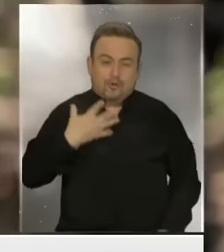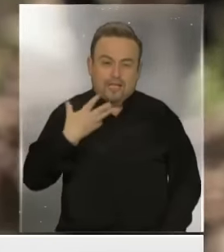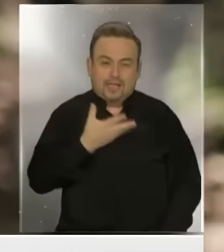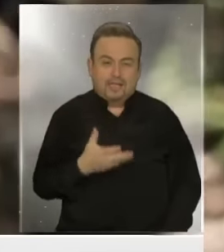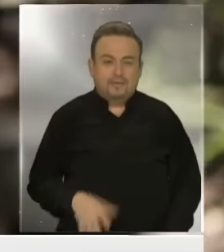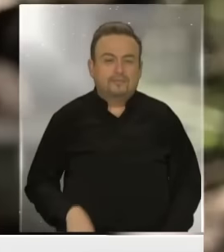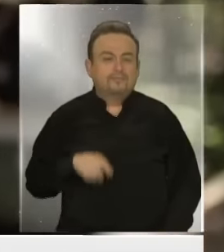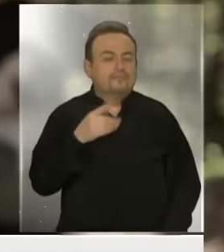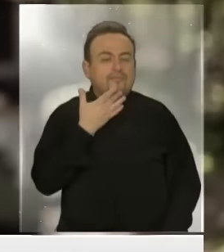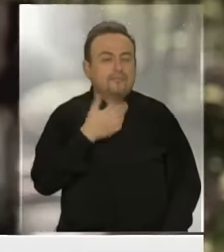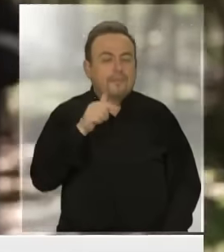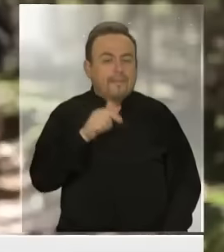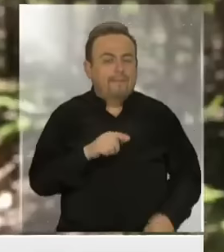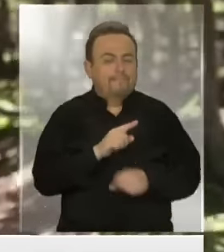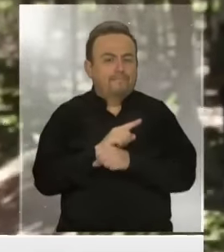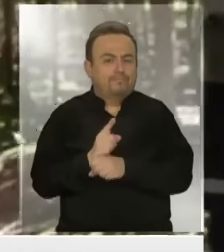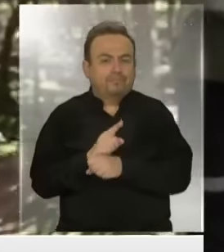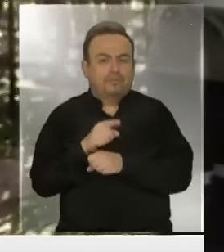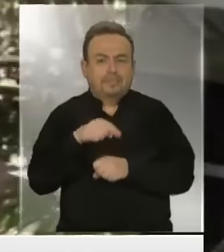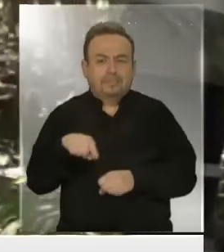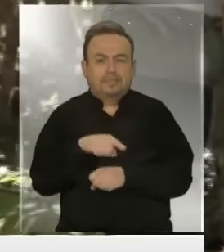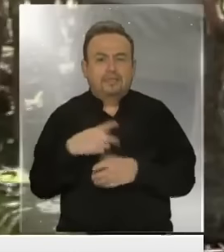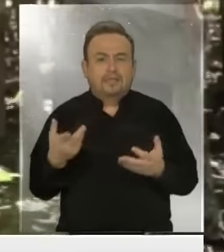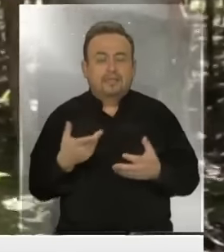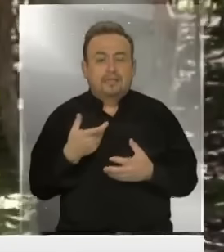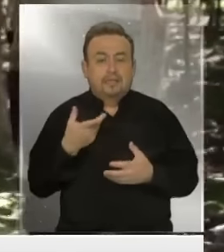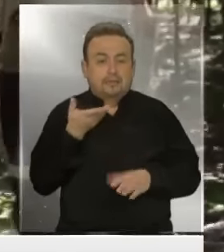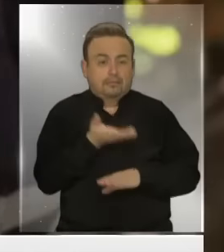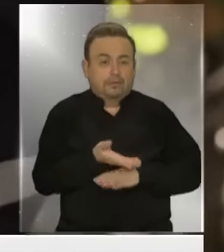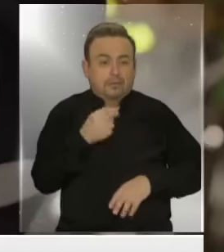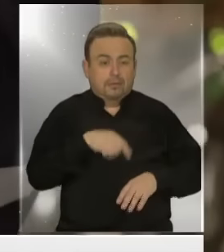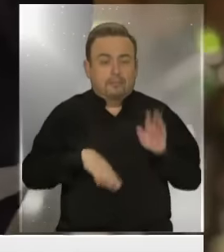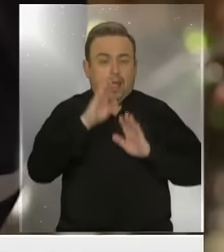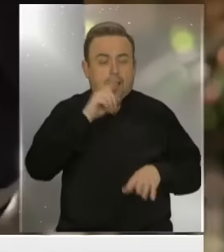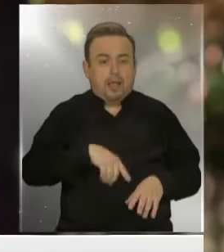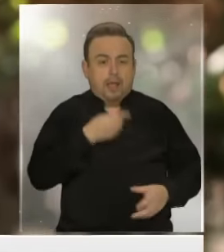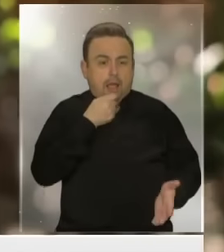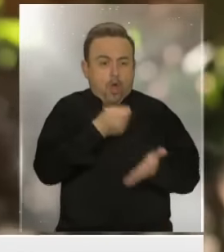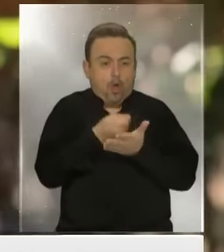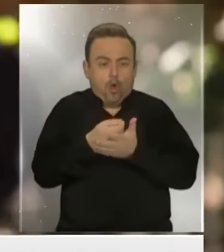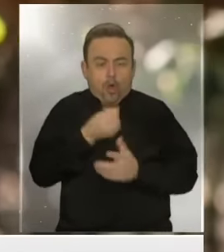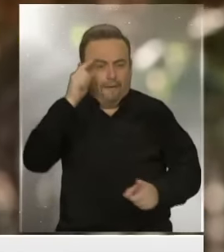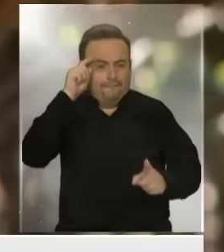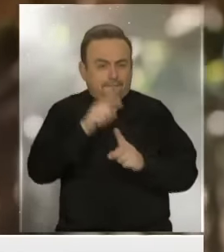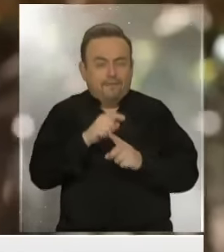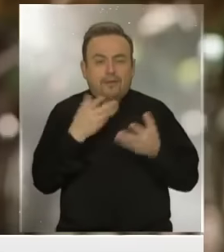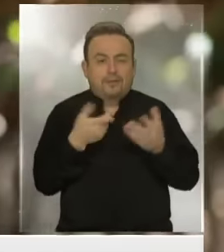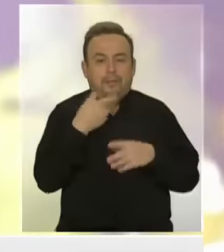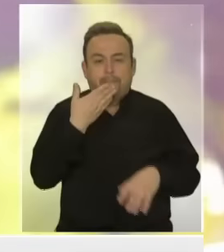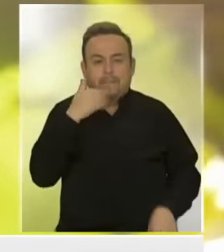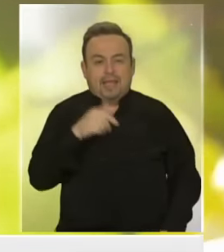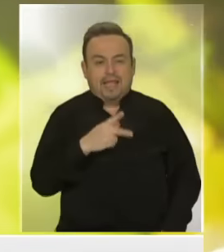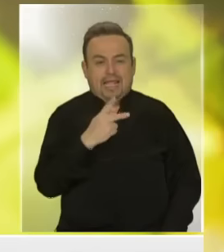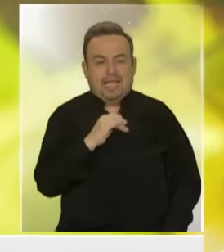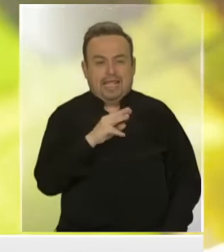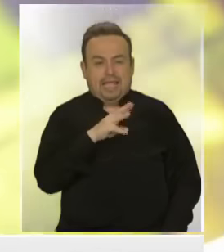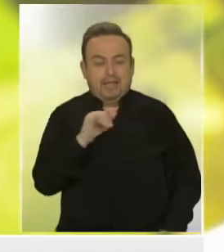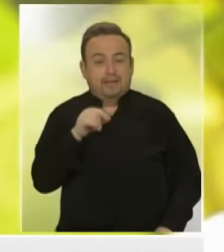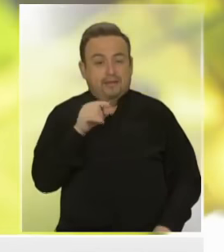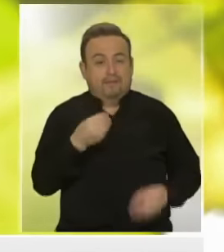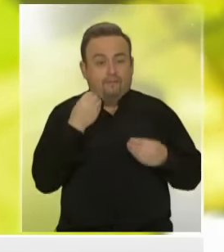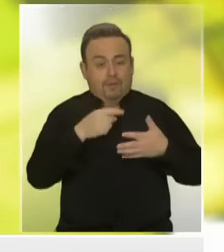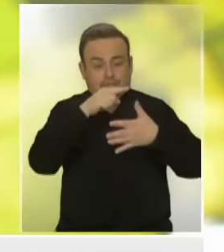importante porque inmediatamente la demanda interna aumentó. Por otra parte, posicionó muy bien los